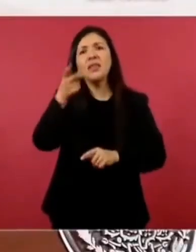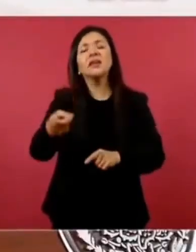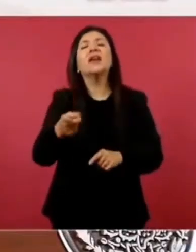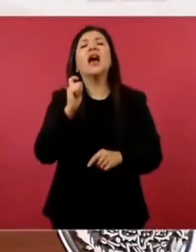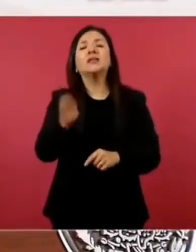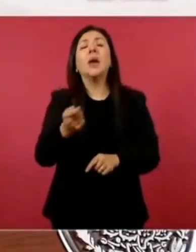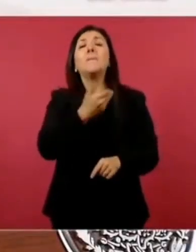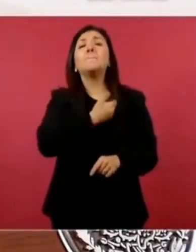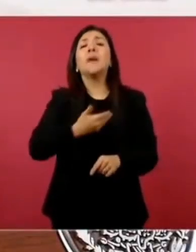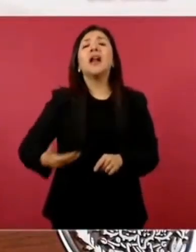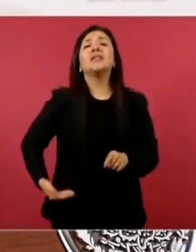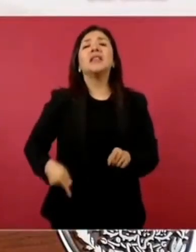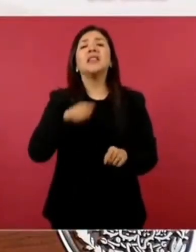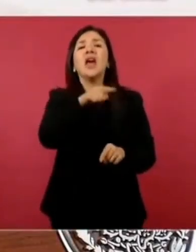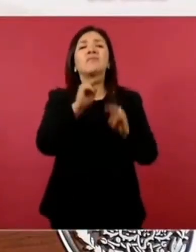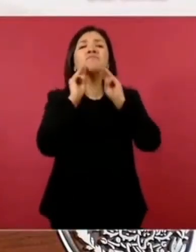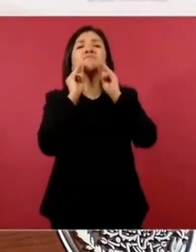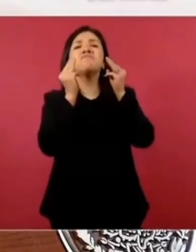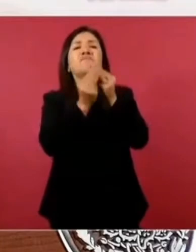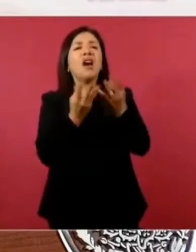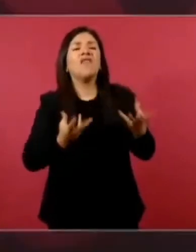presidente narcotraficante.